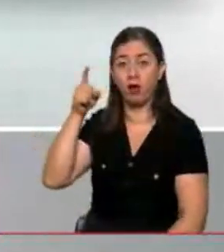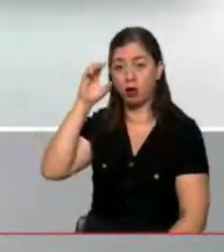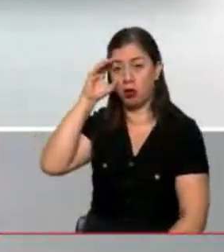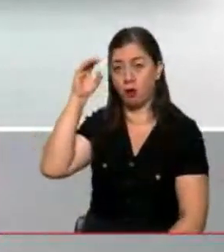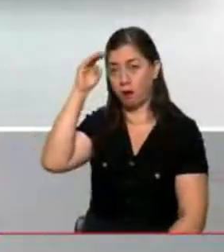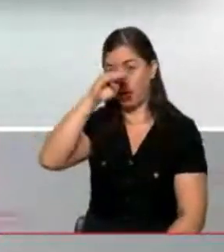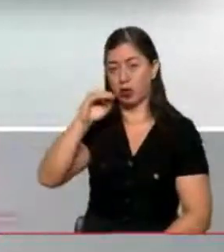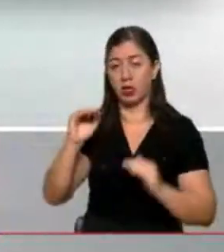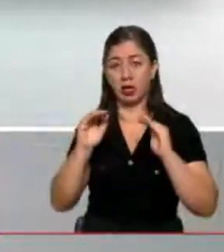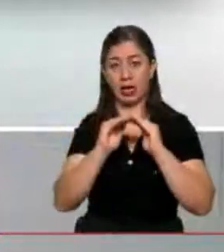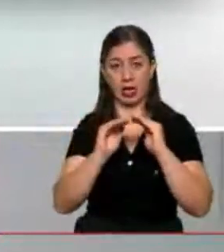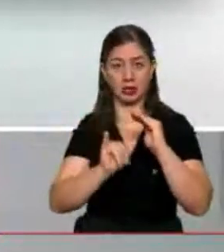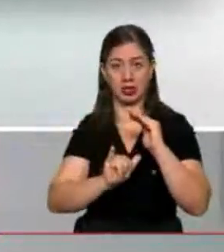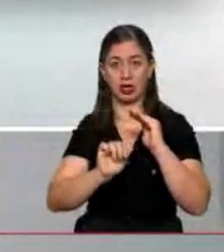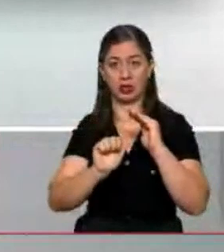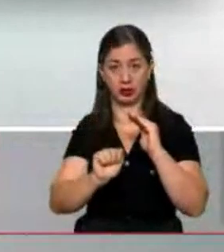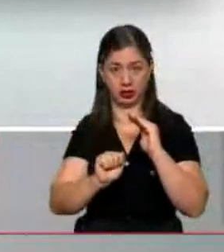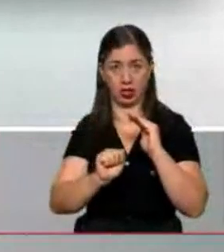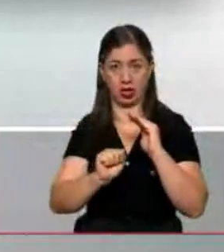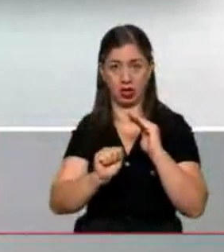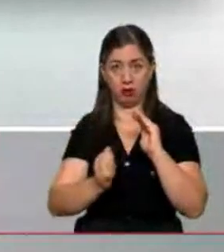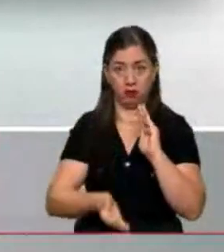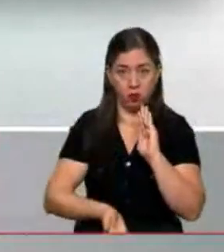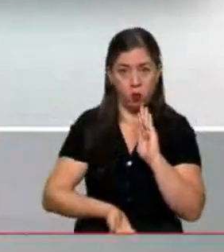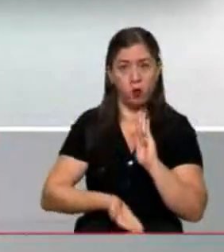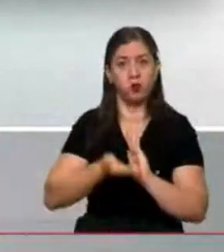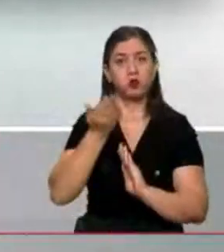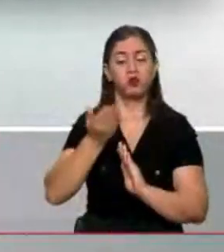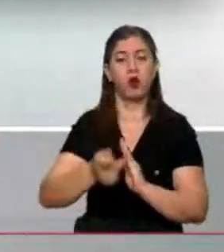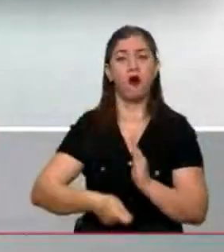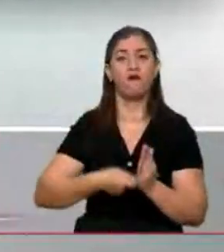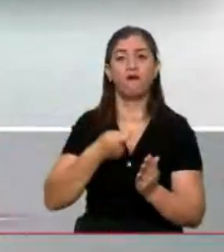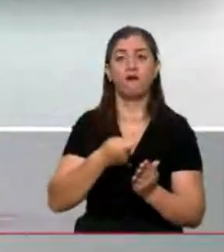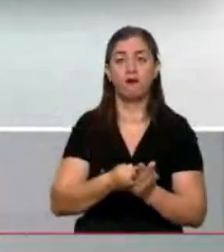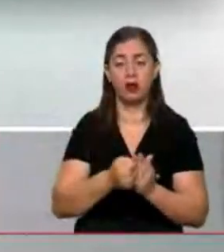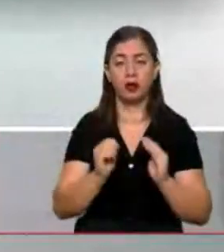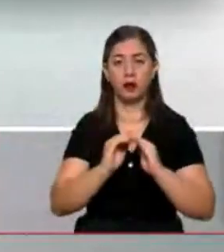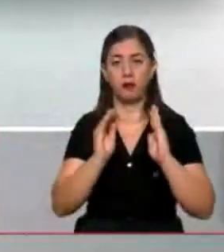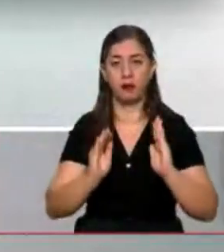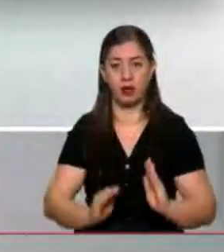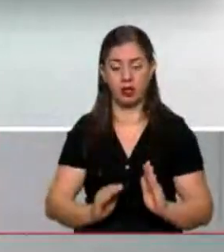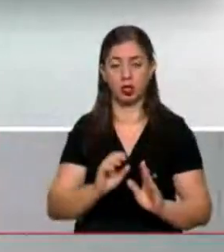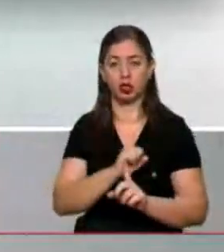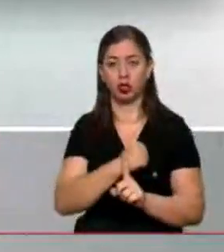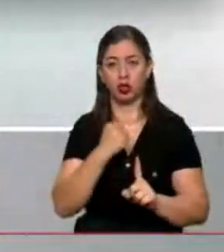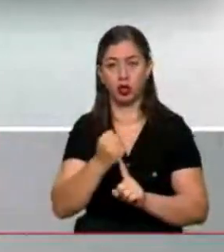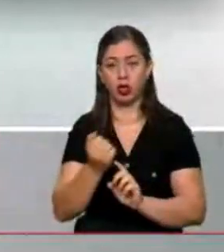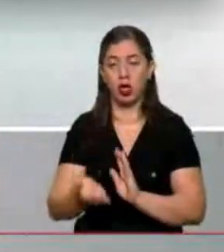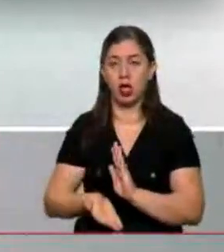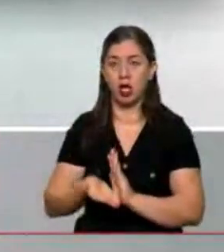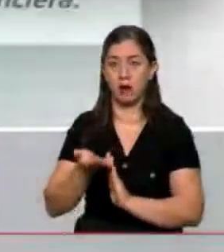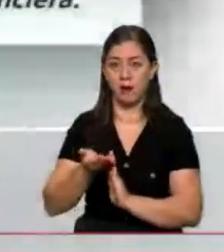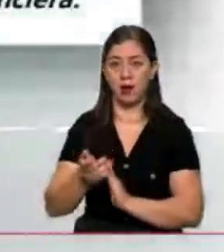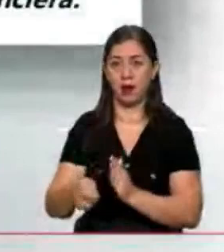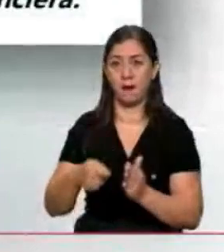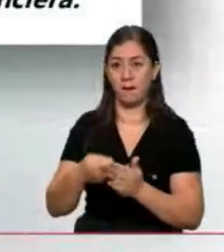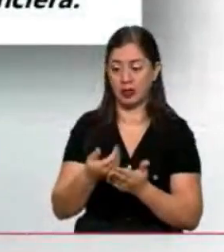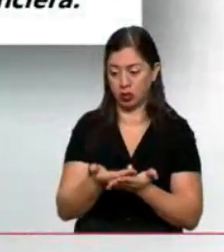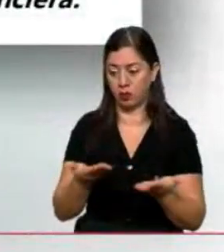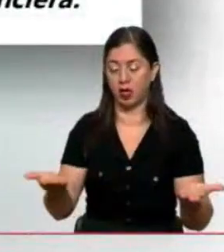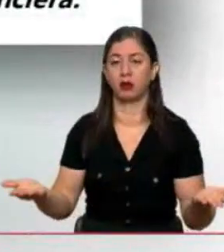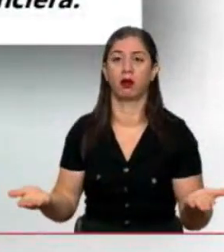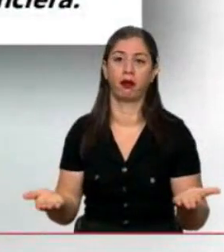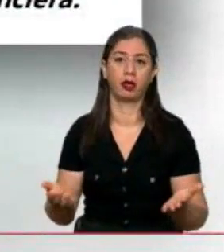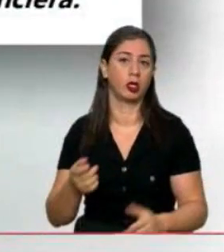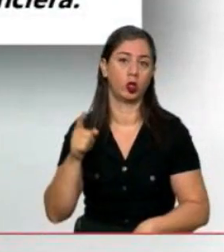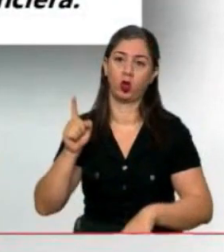al programa Mi Casa Ya, el alza en las tasas de financiación para viviendas de interés social y el aumento en el precio de materiales